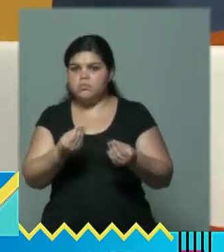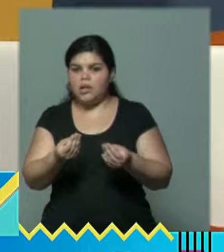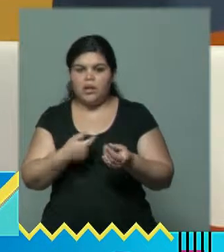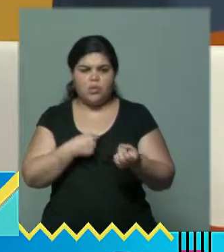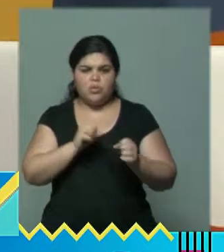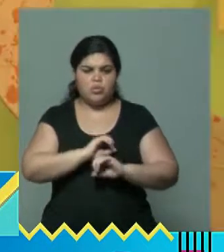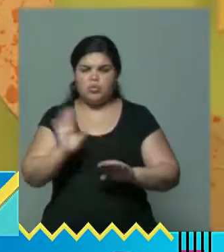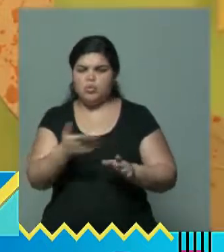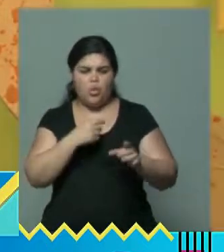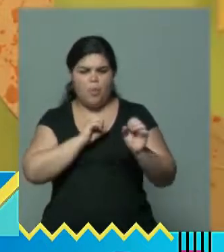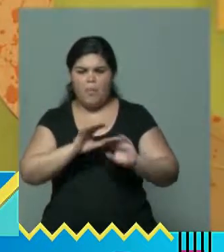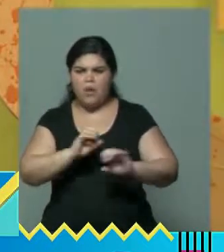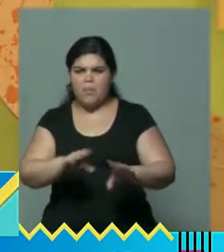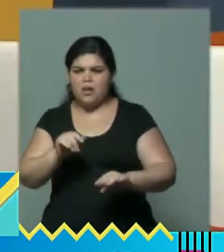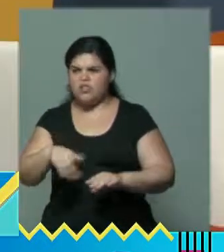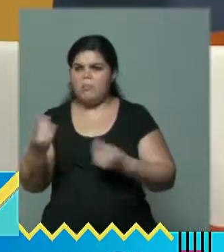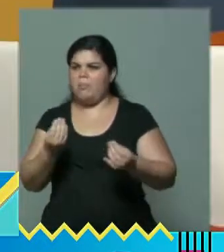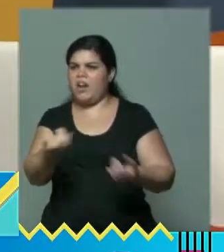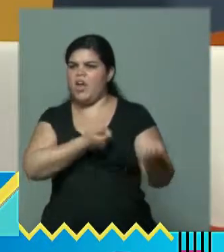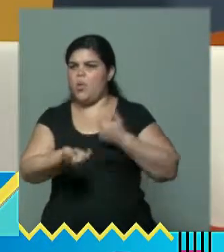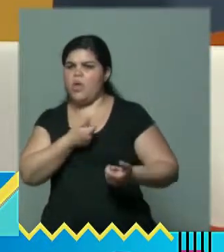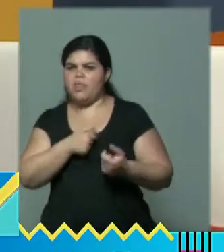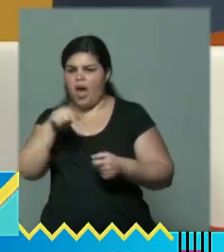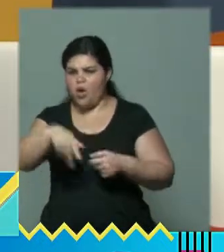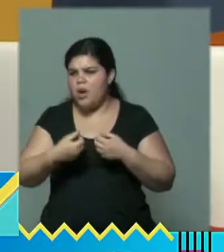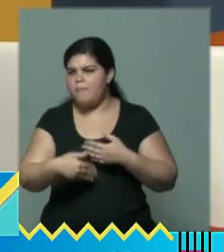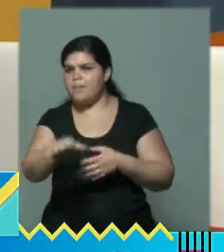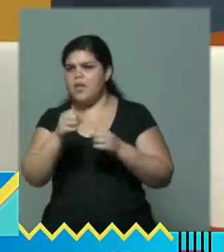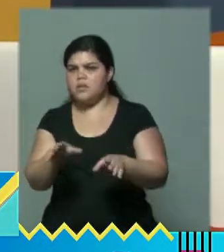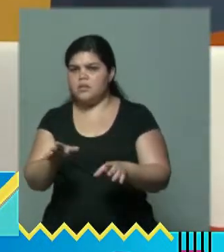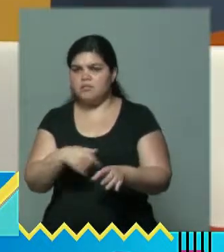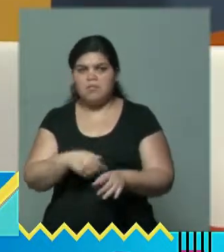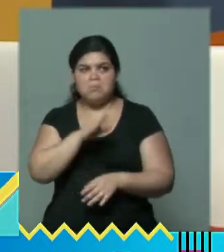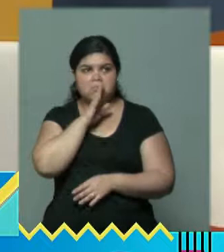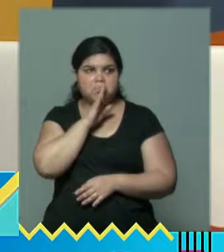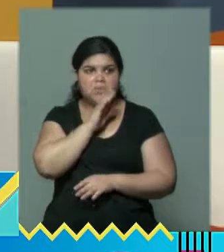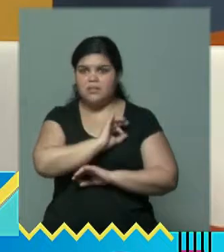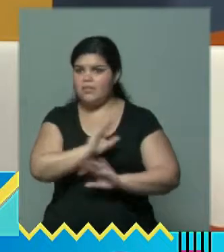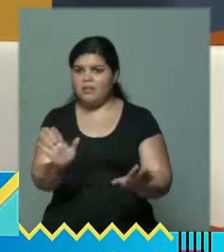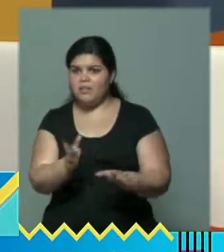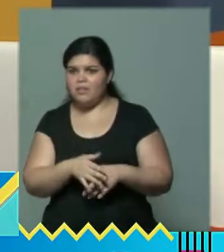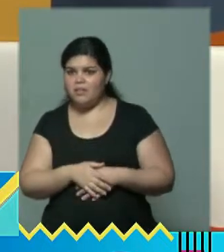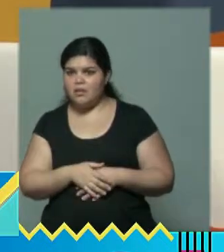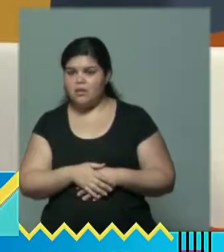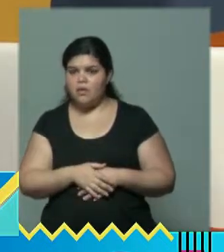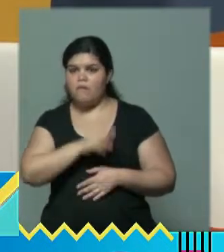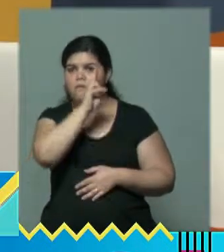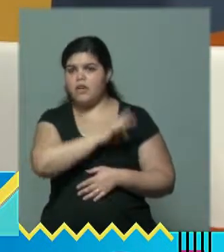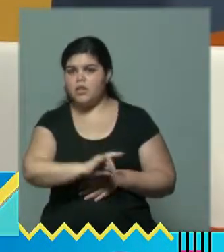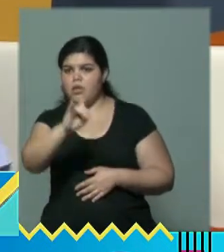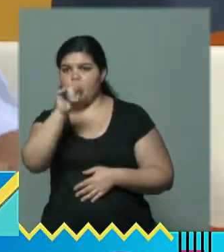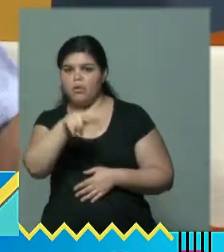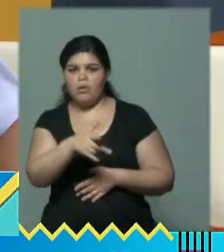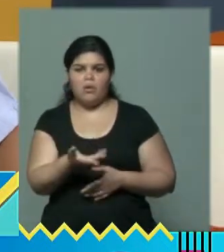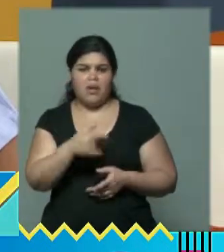hecho todo. Bueno, ¿para qué se dijo que se iba a empezar? Hubieran dicho que estaba mal hecho todo y no se hacía nada, pero no generan expectativa. El Valle de Uco está